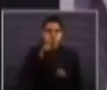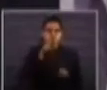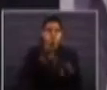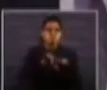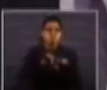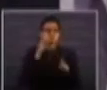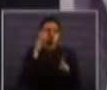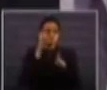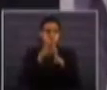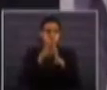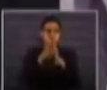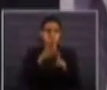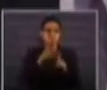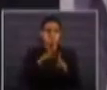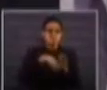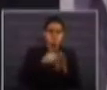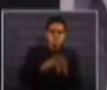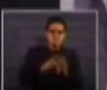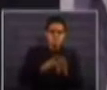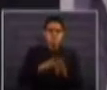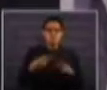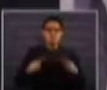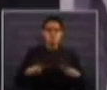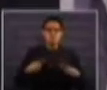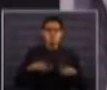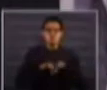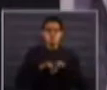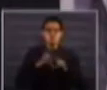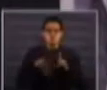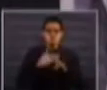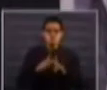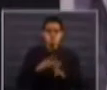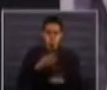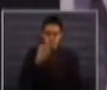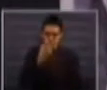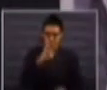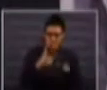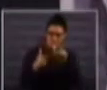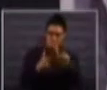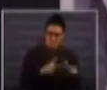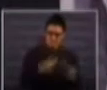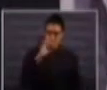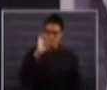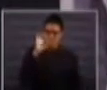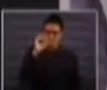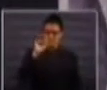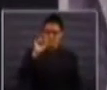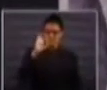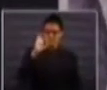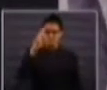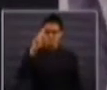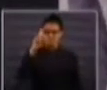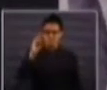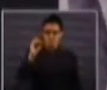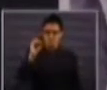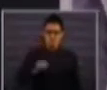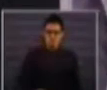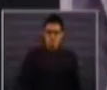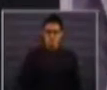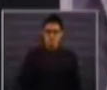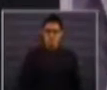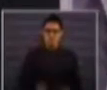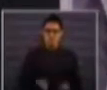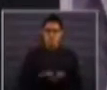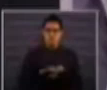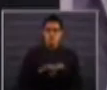delincuencia. ¿Usted continuaría con el programa Escudo? Primero, ¿lo eliminaría? Perdón. ¿O lo